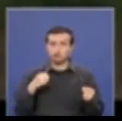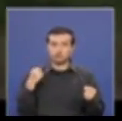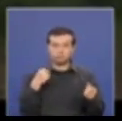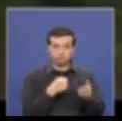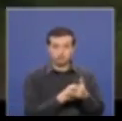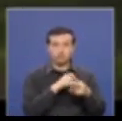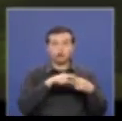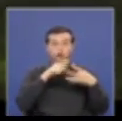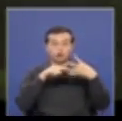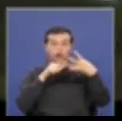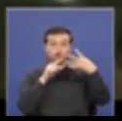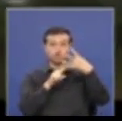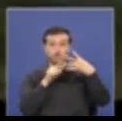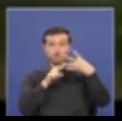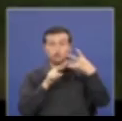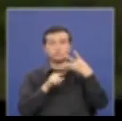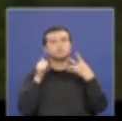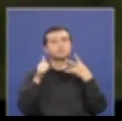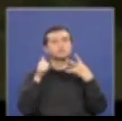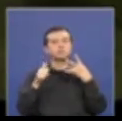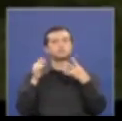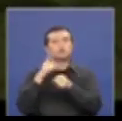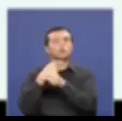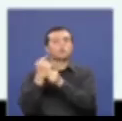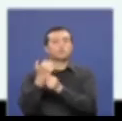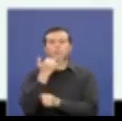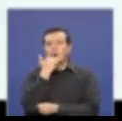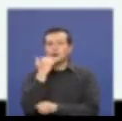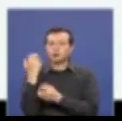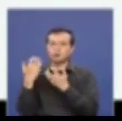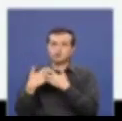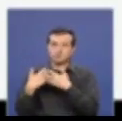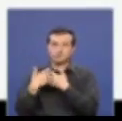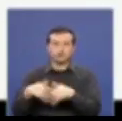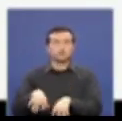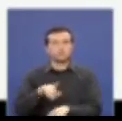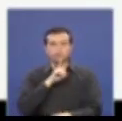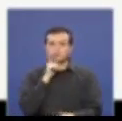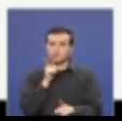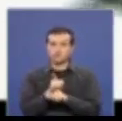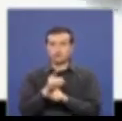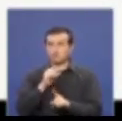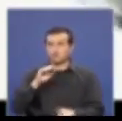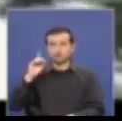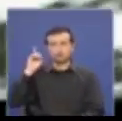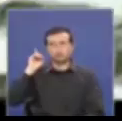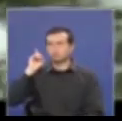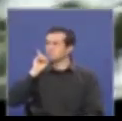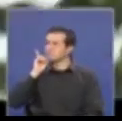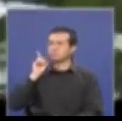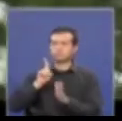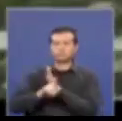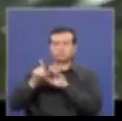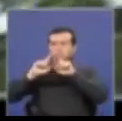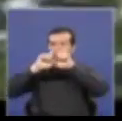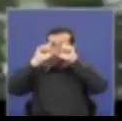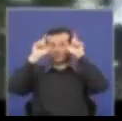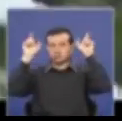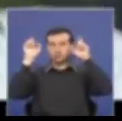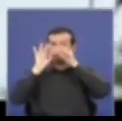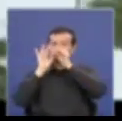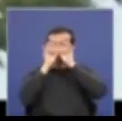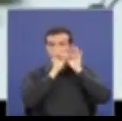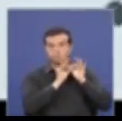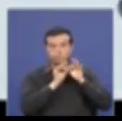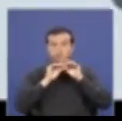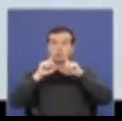de acuerdo a la Junta de Investigaciones de Accidentes Militares. Fallas imputables a la empresa que hacía el mantenimiento, o sea,